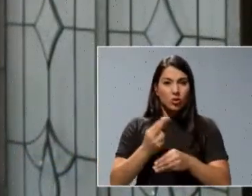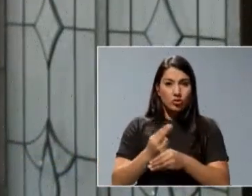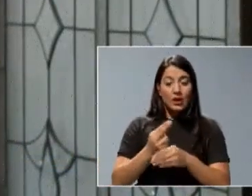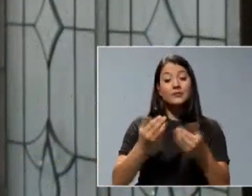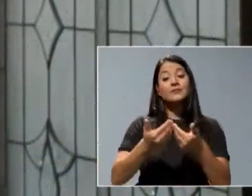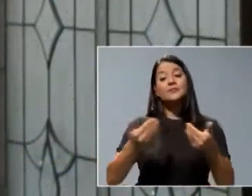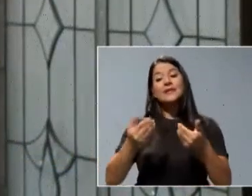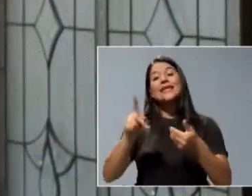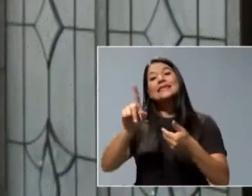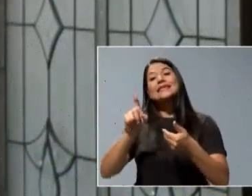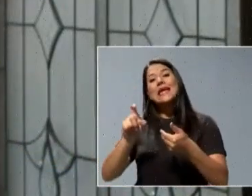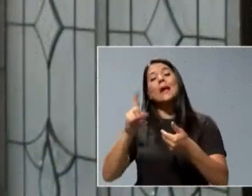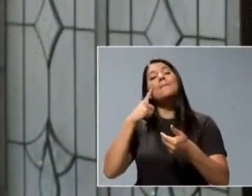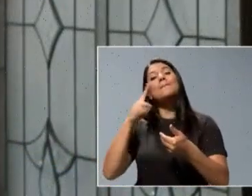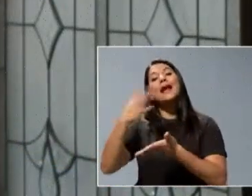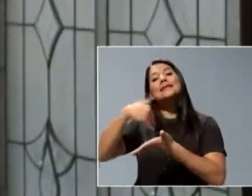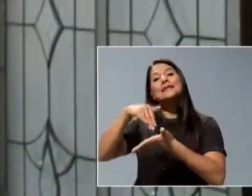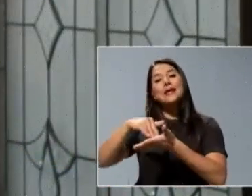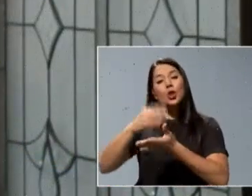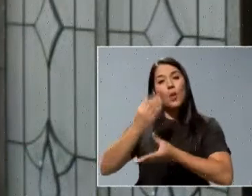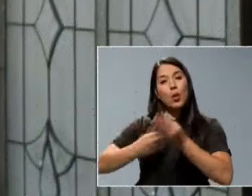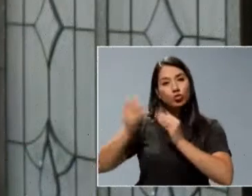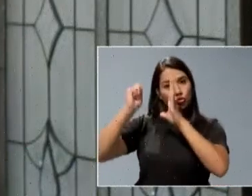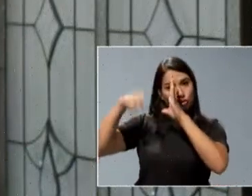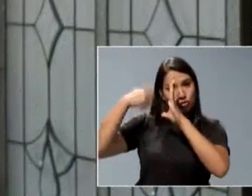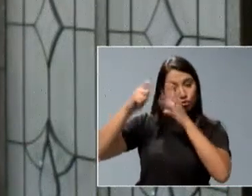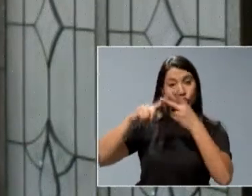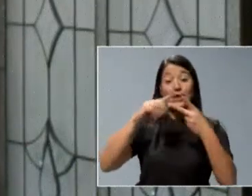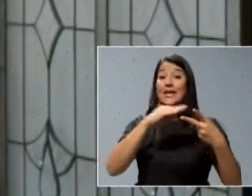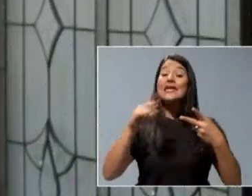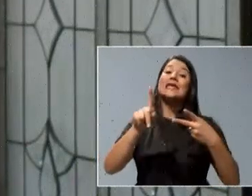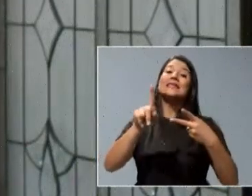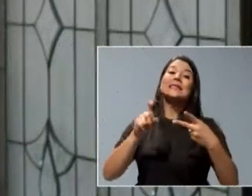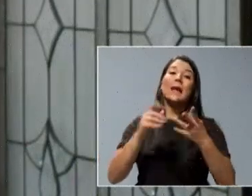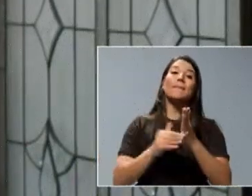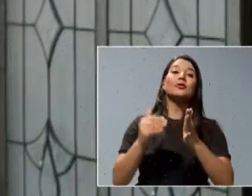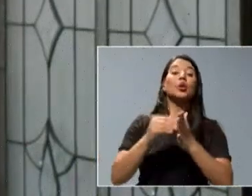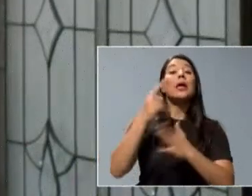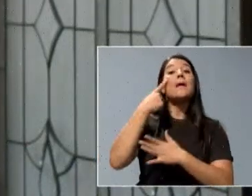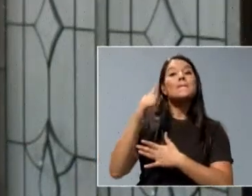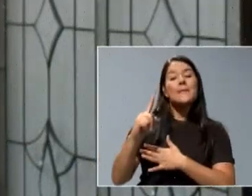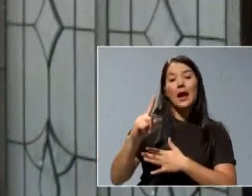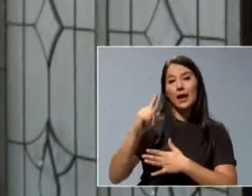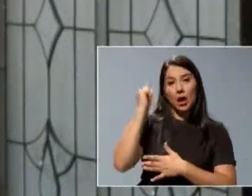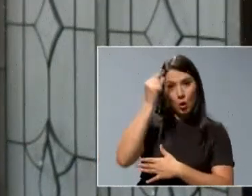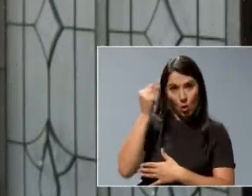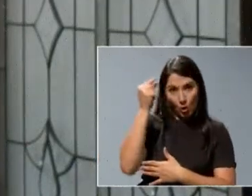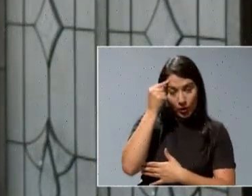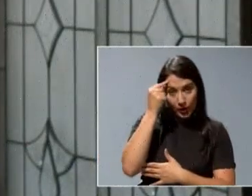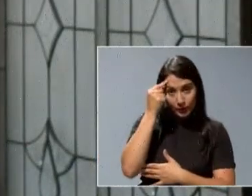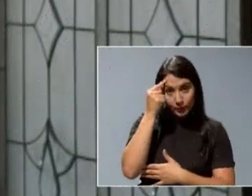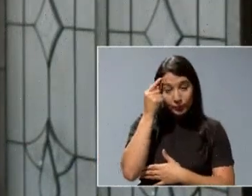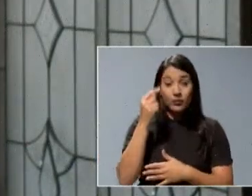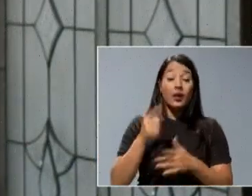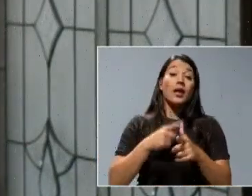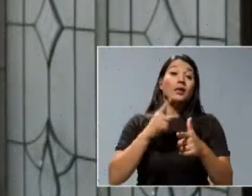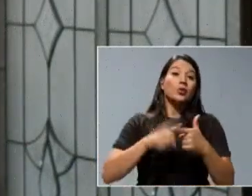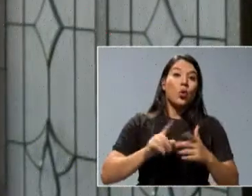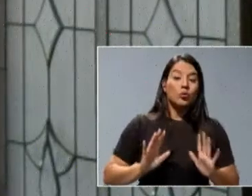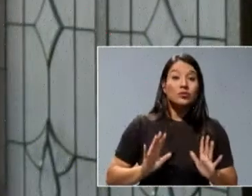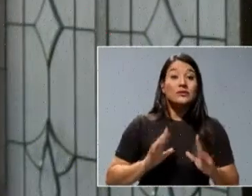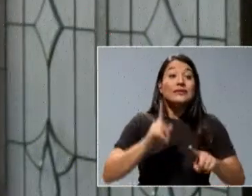de Cultura a las comunidades. De aprobarse ese sería el escenario. La viabilidad política va a depender